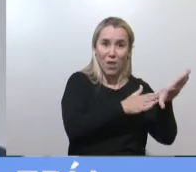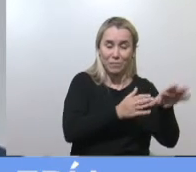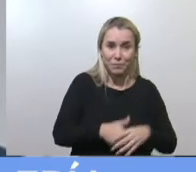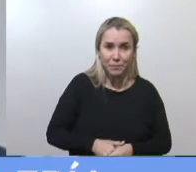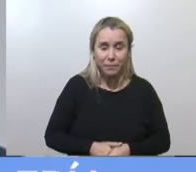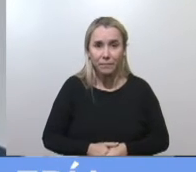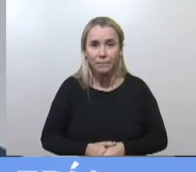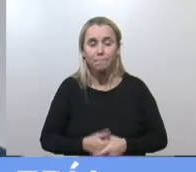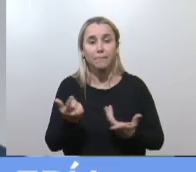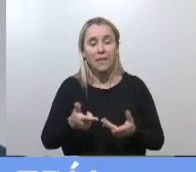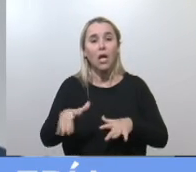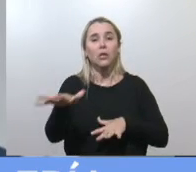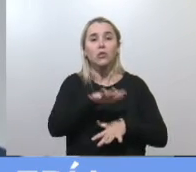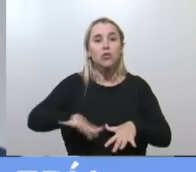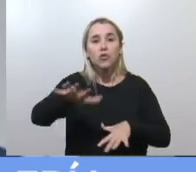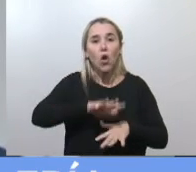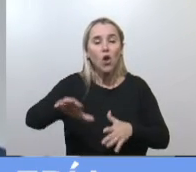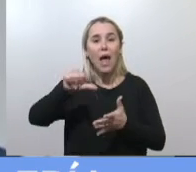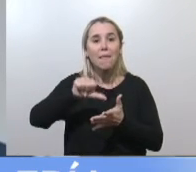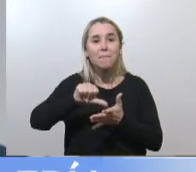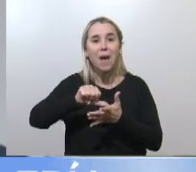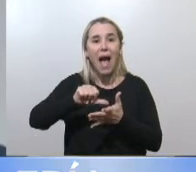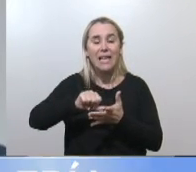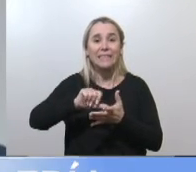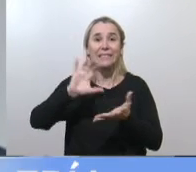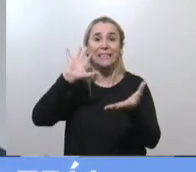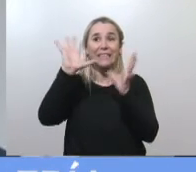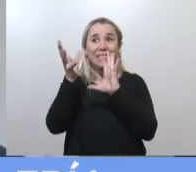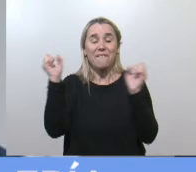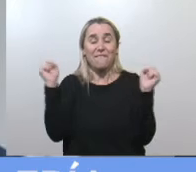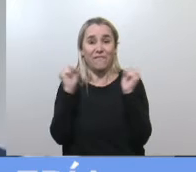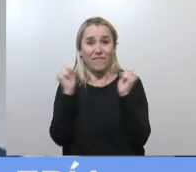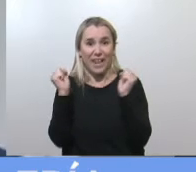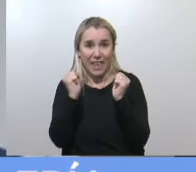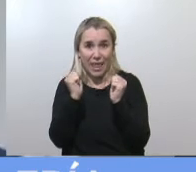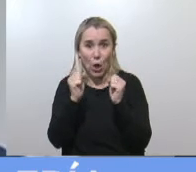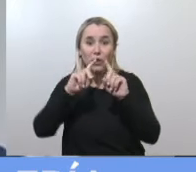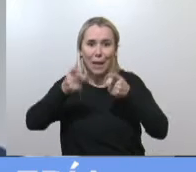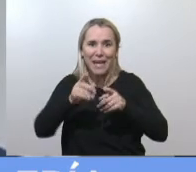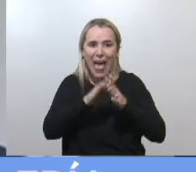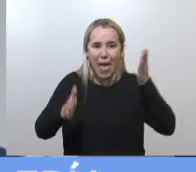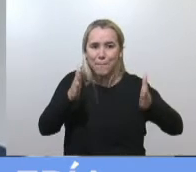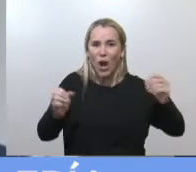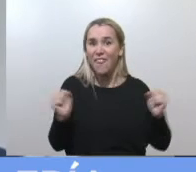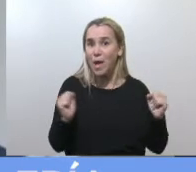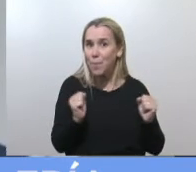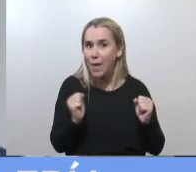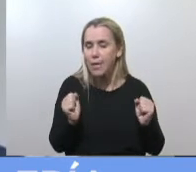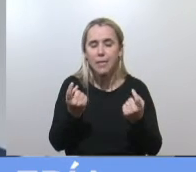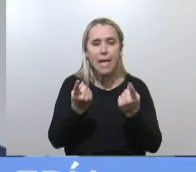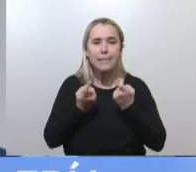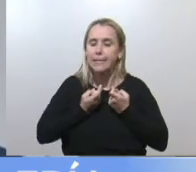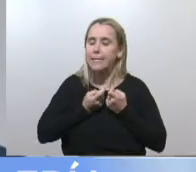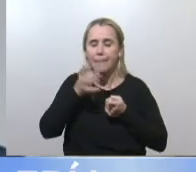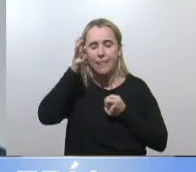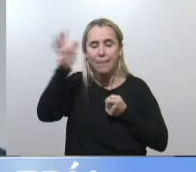la situación que en zonas del país, por sus características climáticas frías, sobre todo en épocas invernales, donde se requiere el uso intensivo